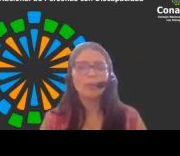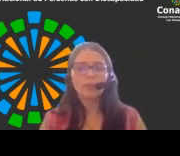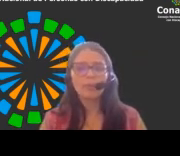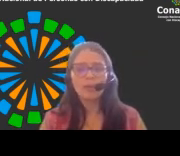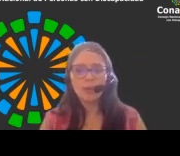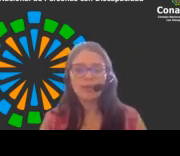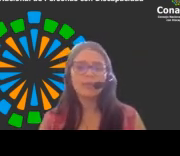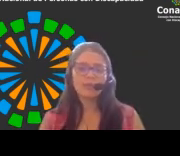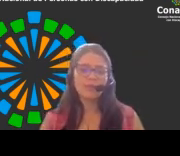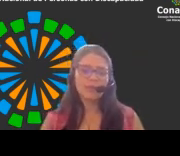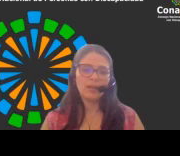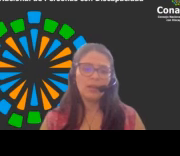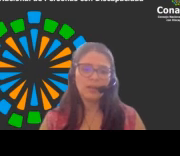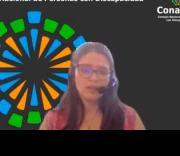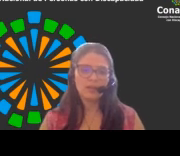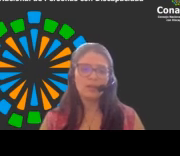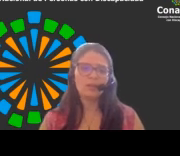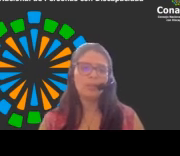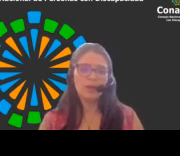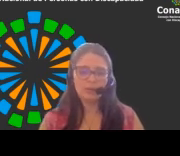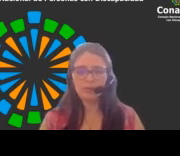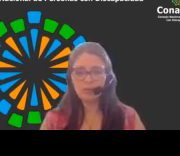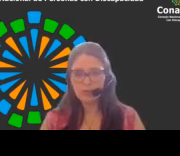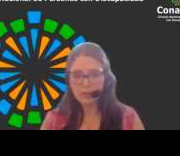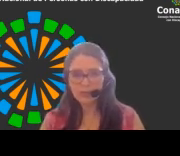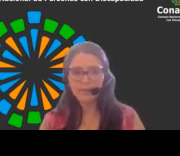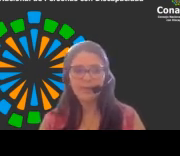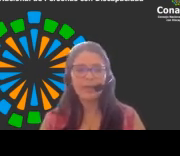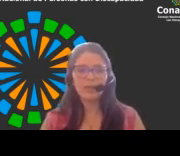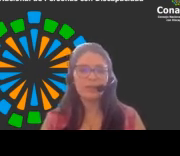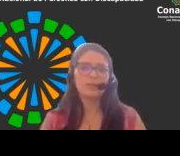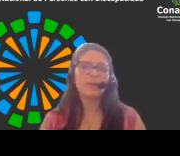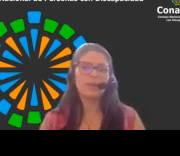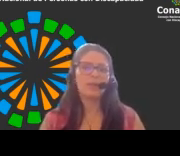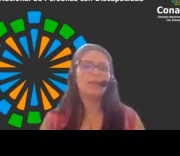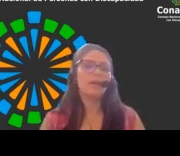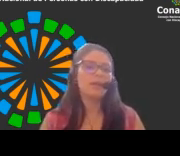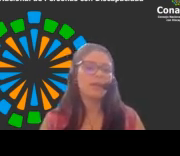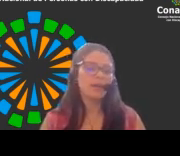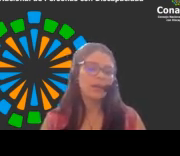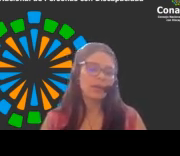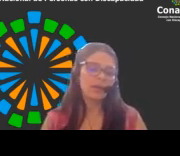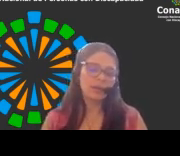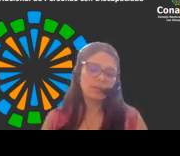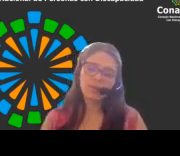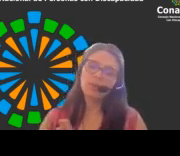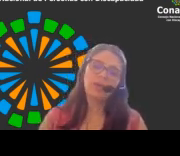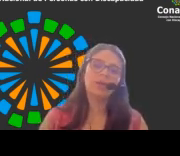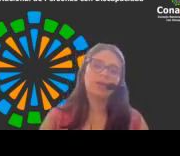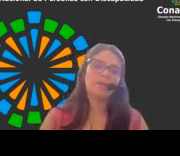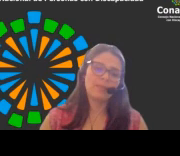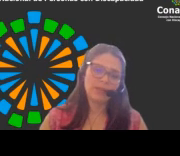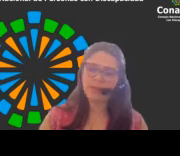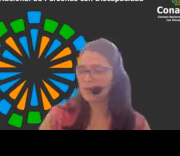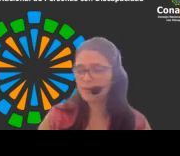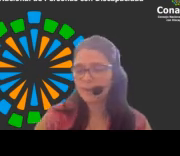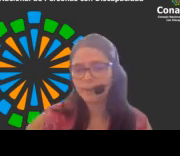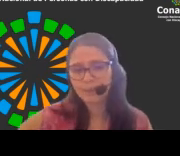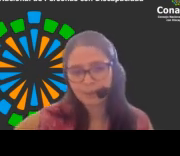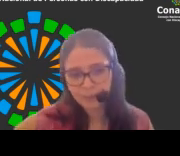cómo todas estas estrategias nos pueden funcionar y esas la idea de el espacio dejar